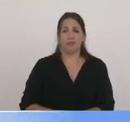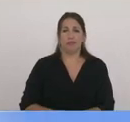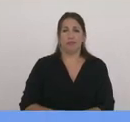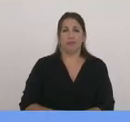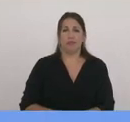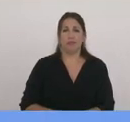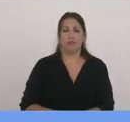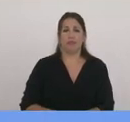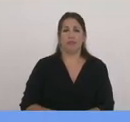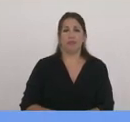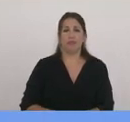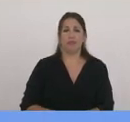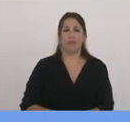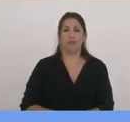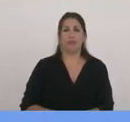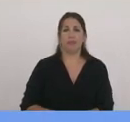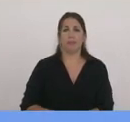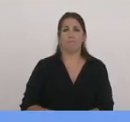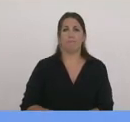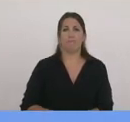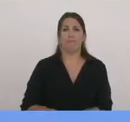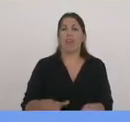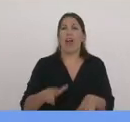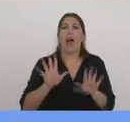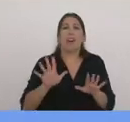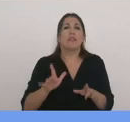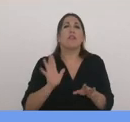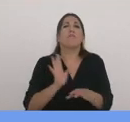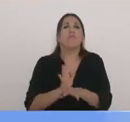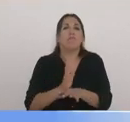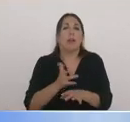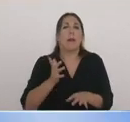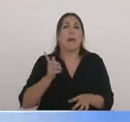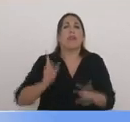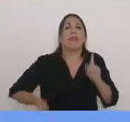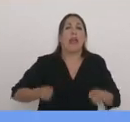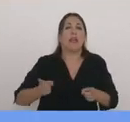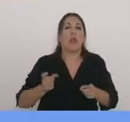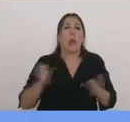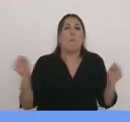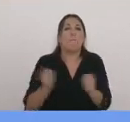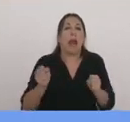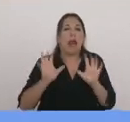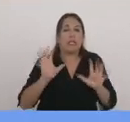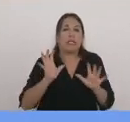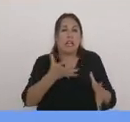es parte de la perversión de la dictadura, secuestrar,